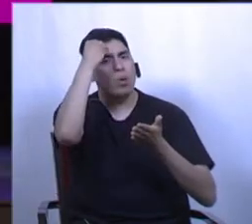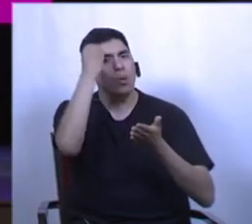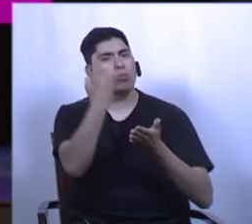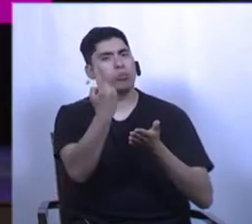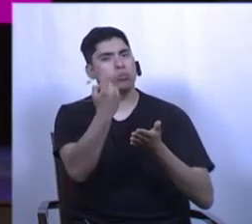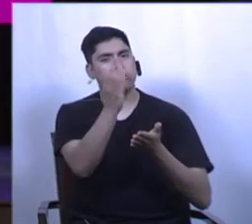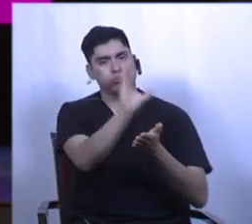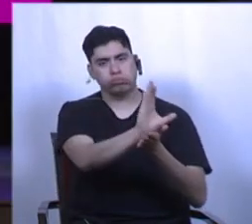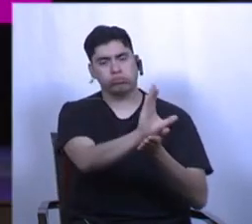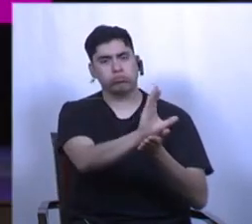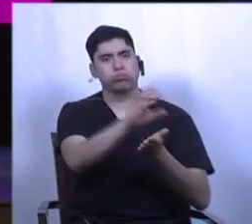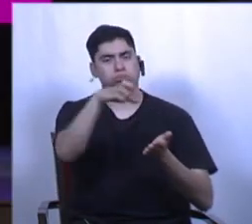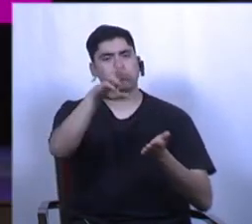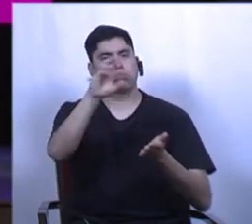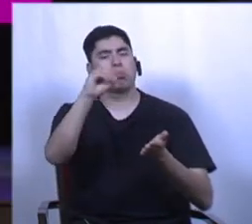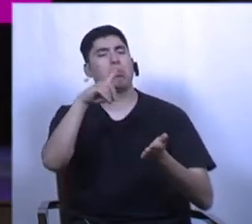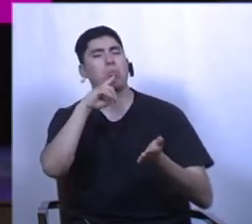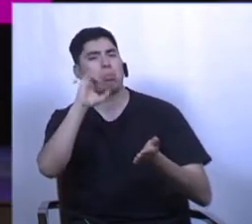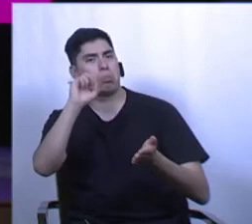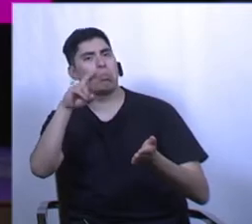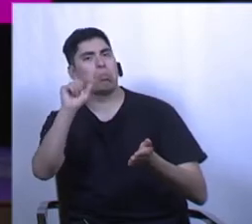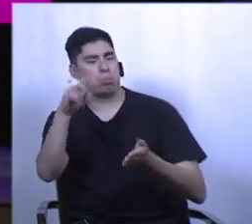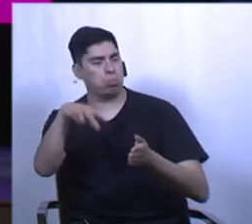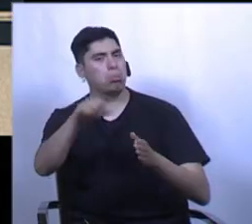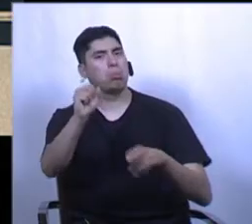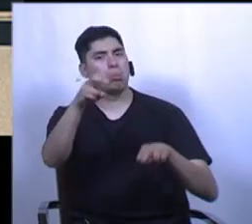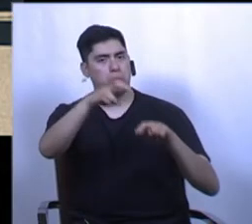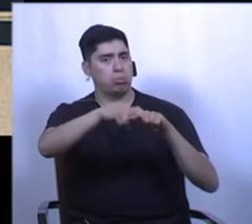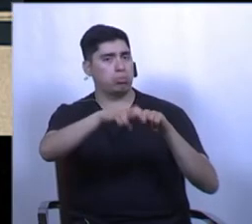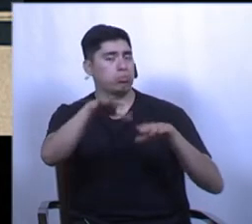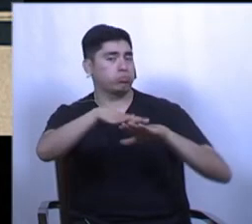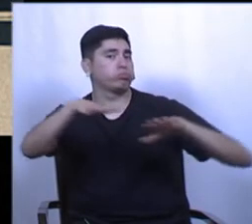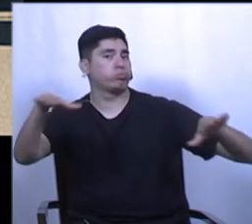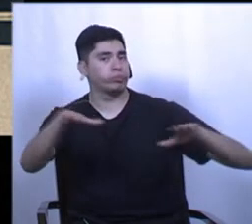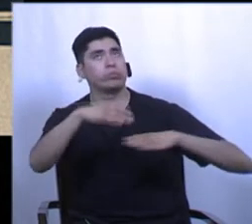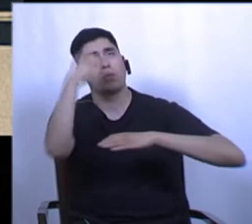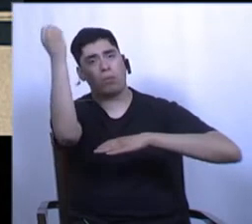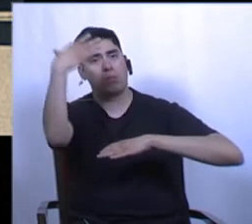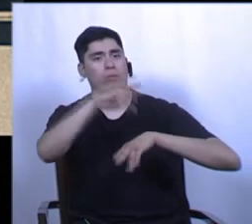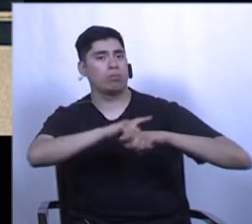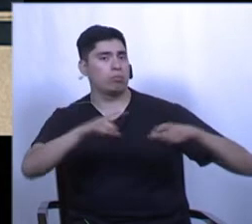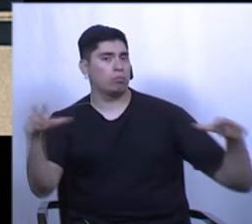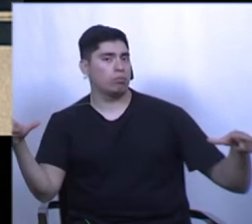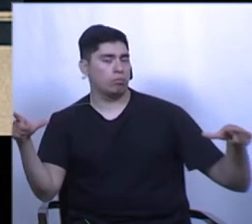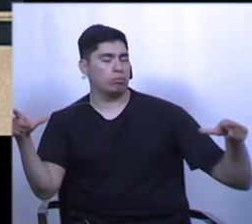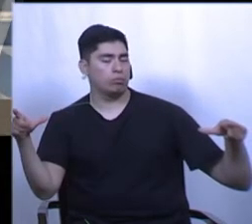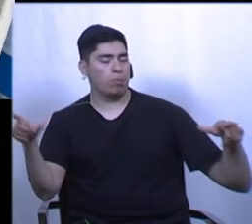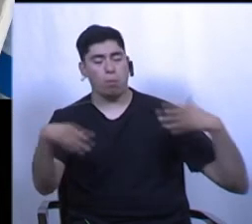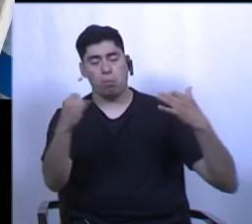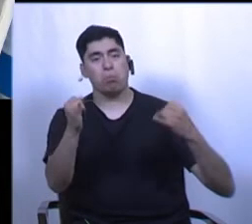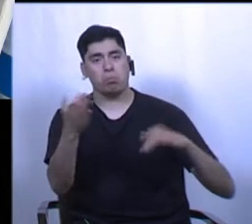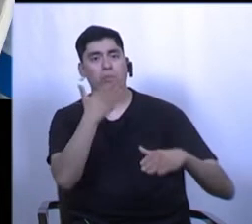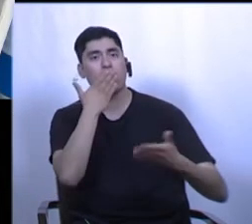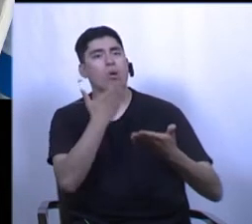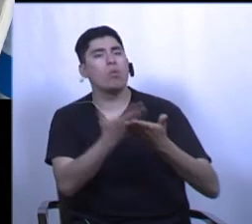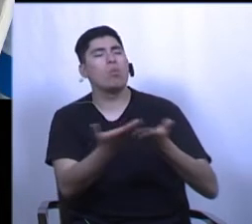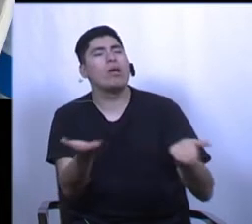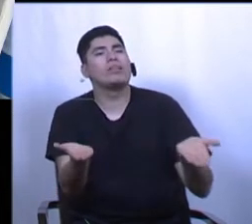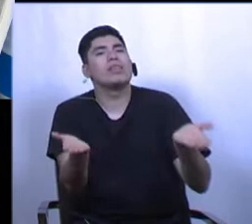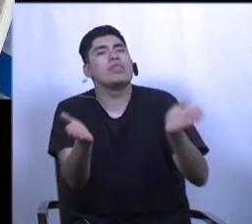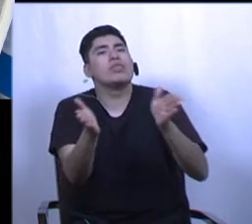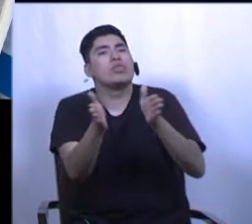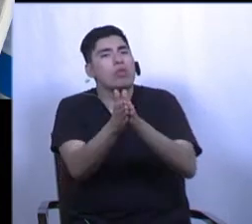proteína. Esta es una silla de playa que está correctamente puesta, ¿cierto? Cuando se doblan